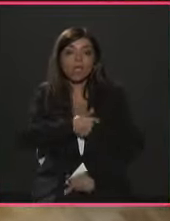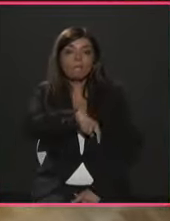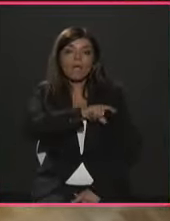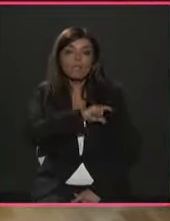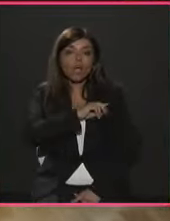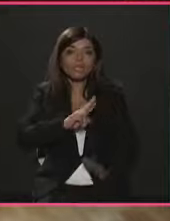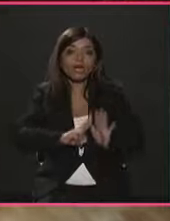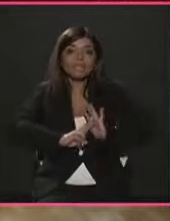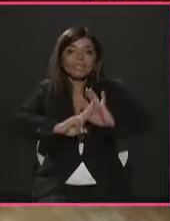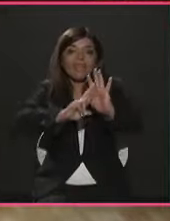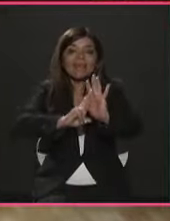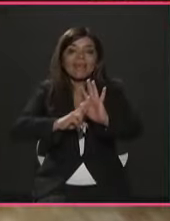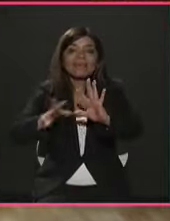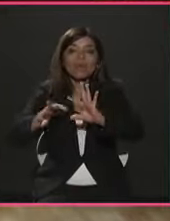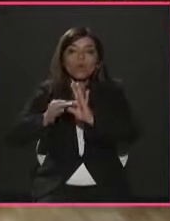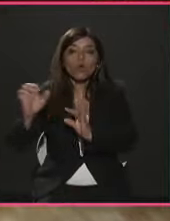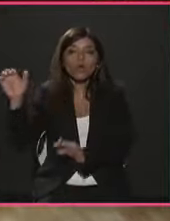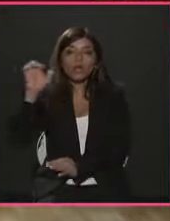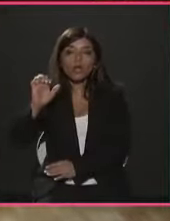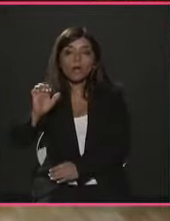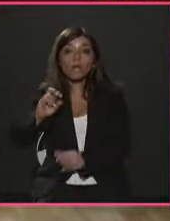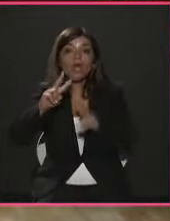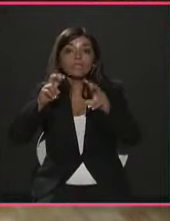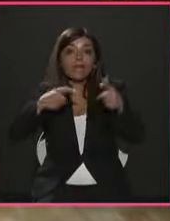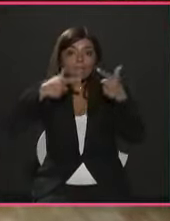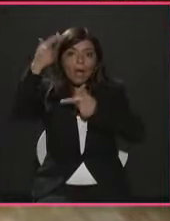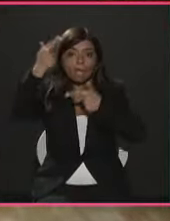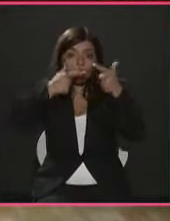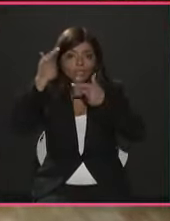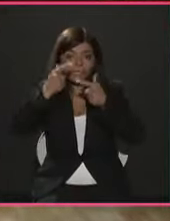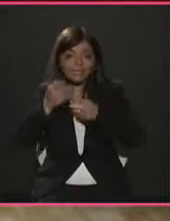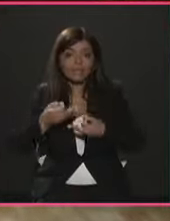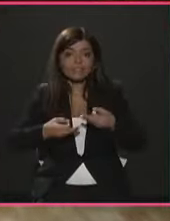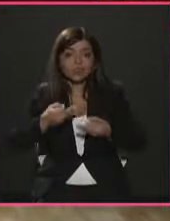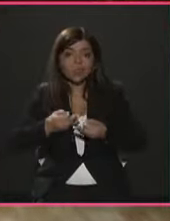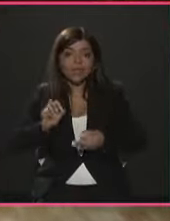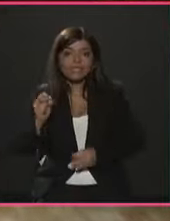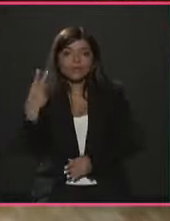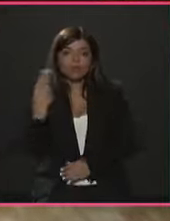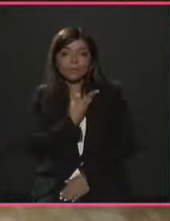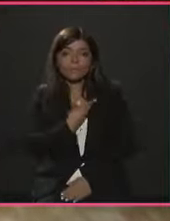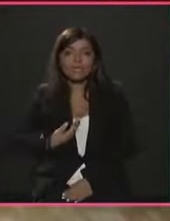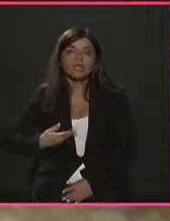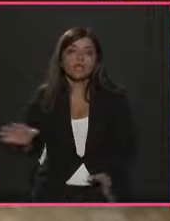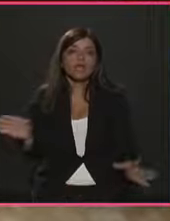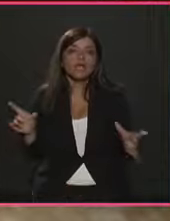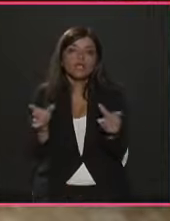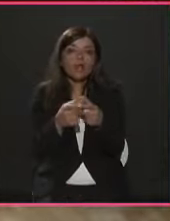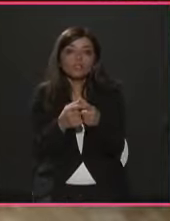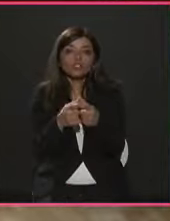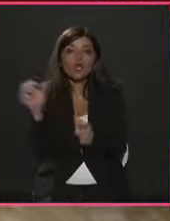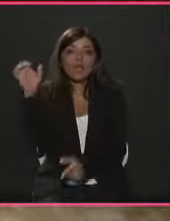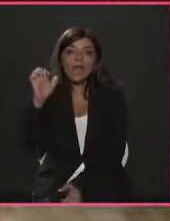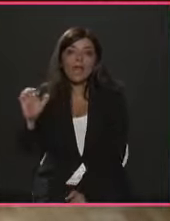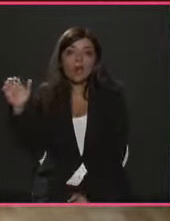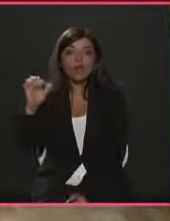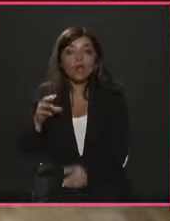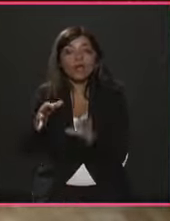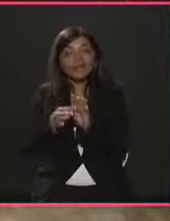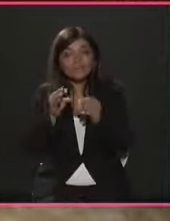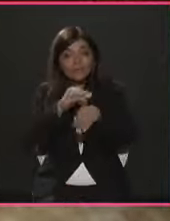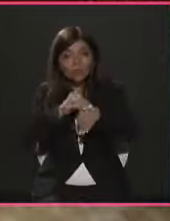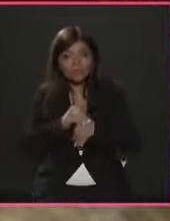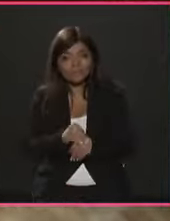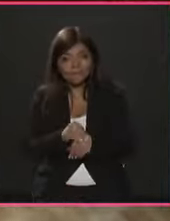asuntos exteriores y política de seguridad y vicepresidente de la comisión europea Muchísimas gracias por ese mensaje